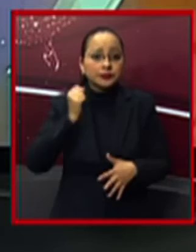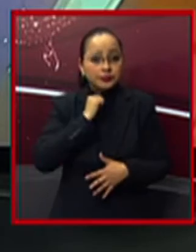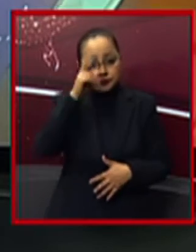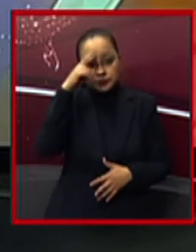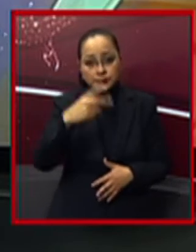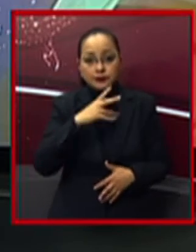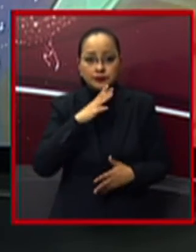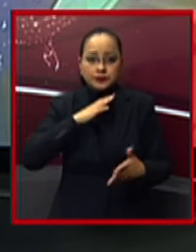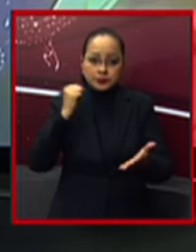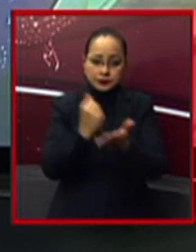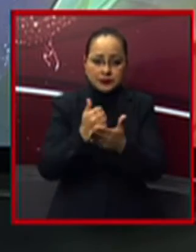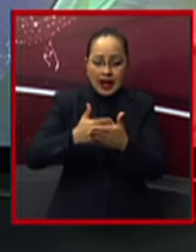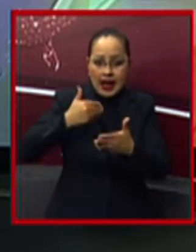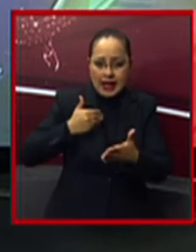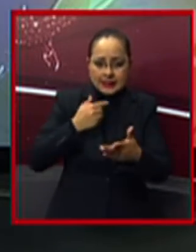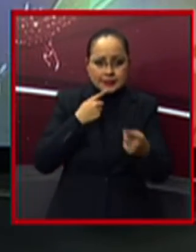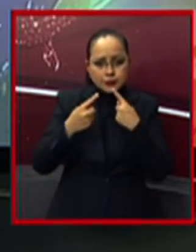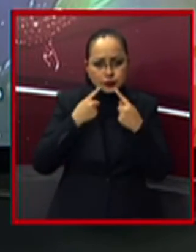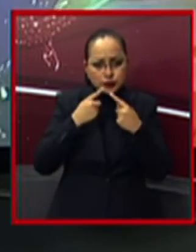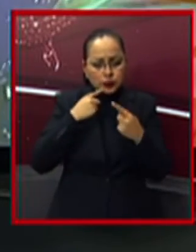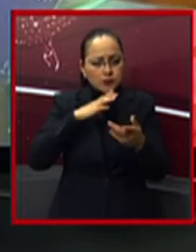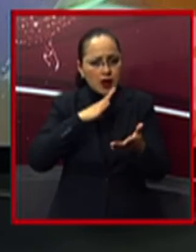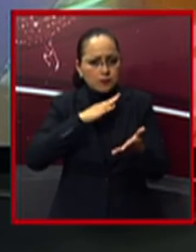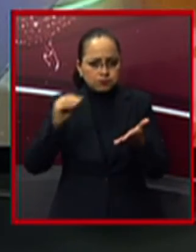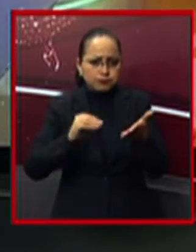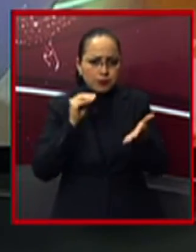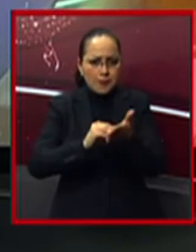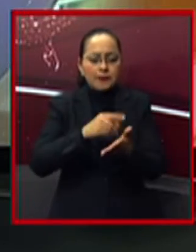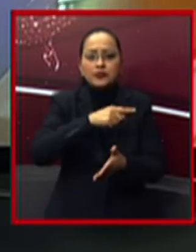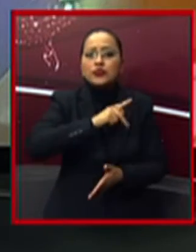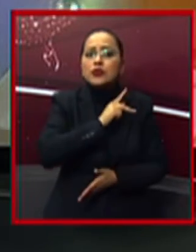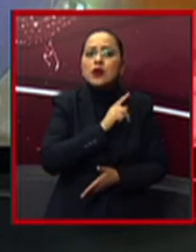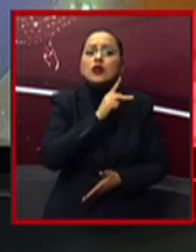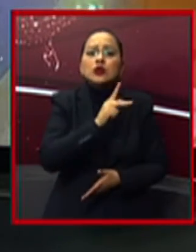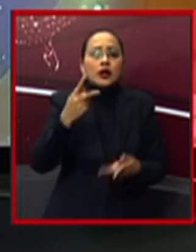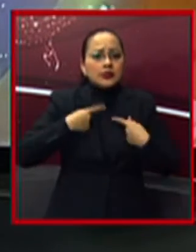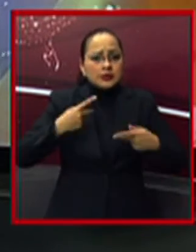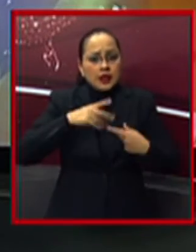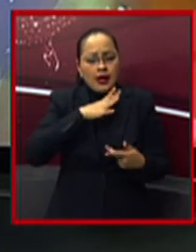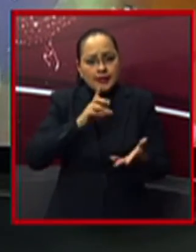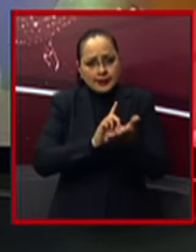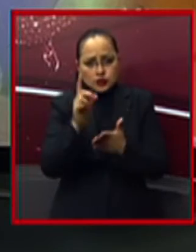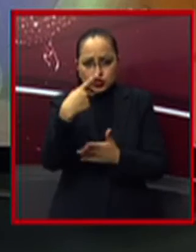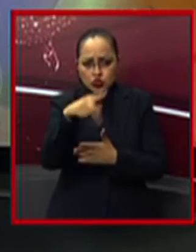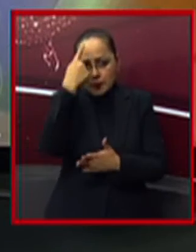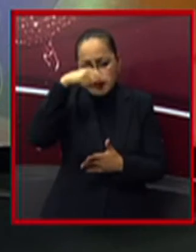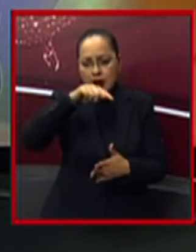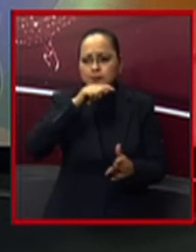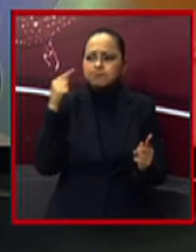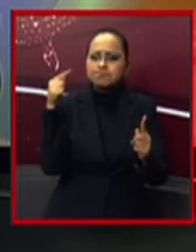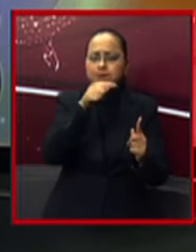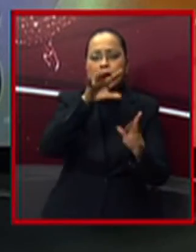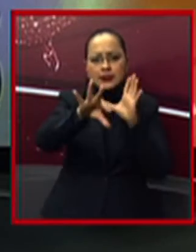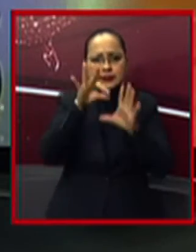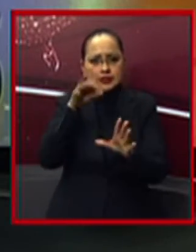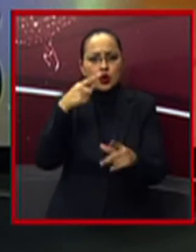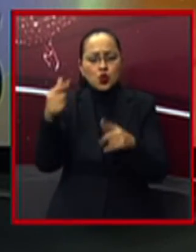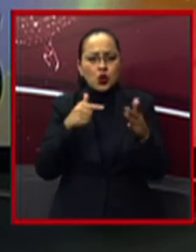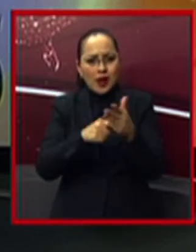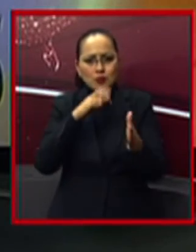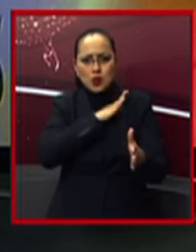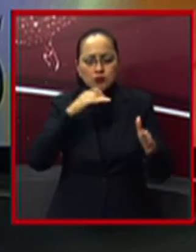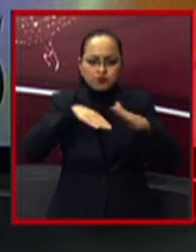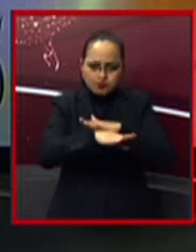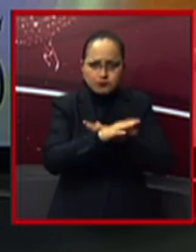modificaciones planteadas antes de discutir el dictamen para establecer lo siguiente: toda persona tiene derecho a buscar y recibir asilo. El reconocimiento